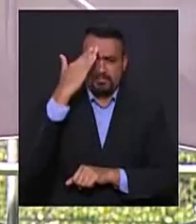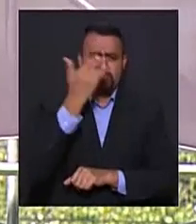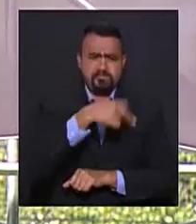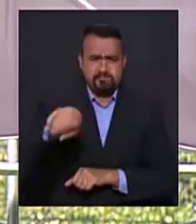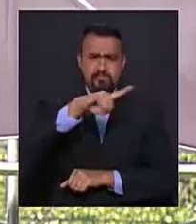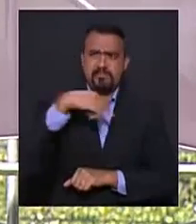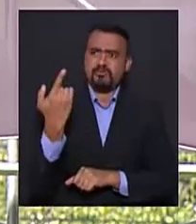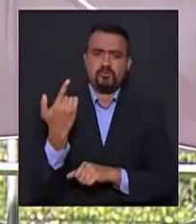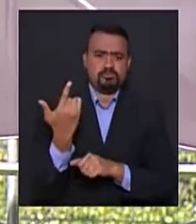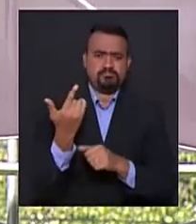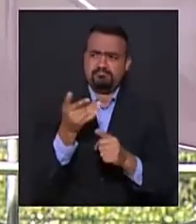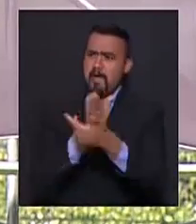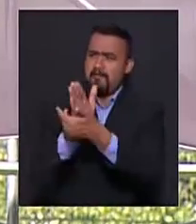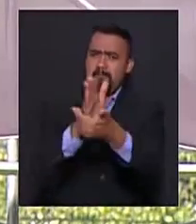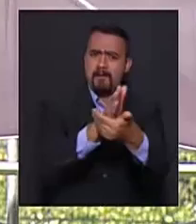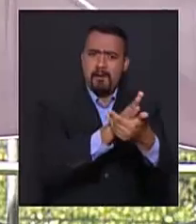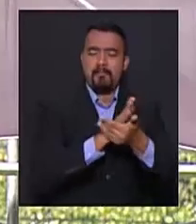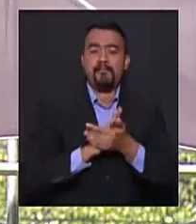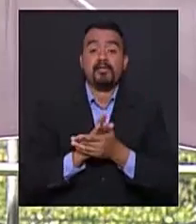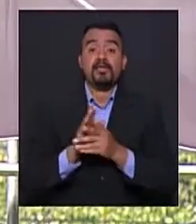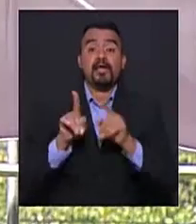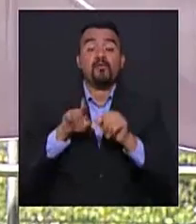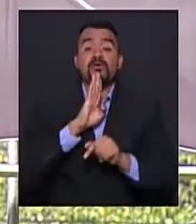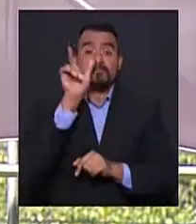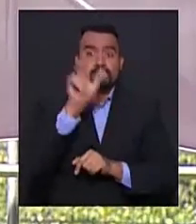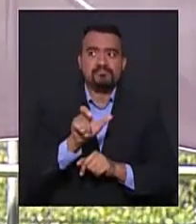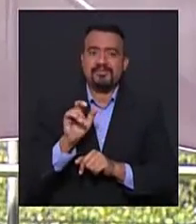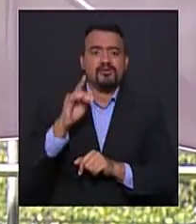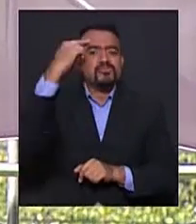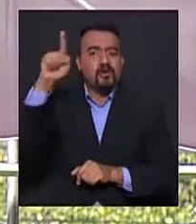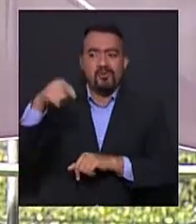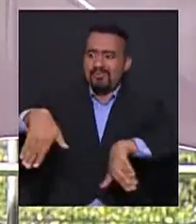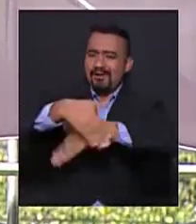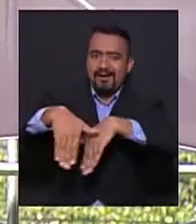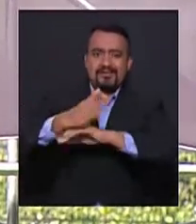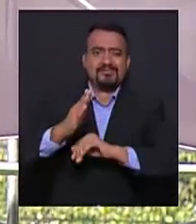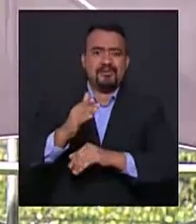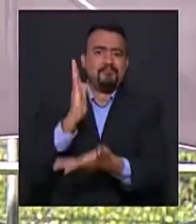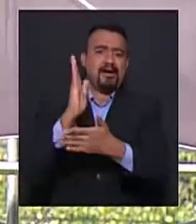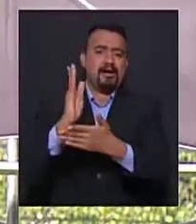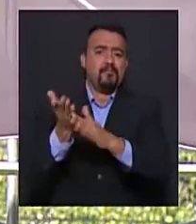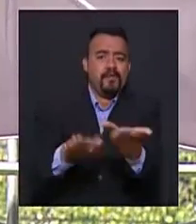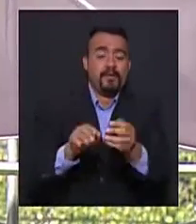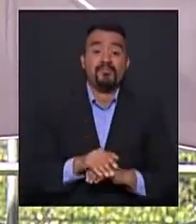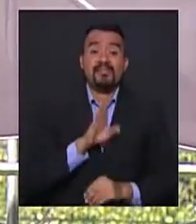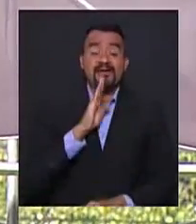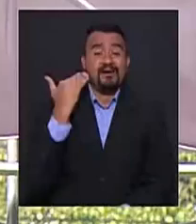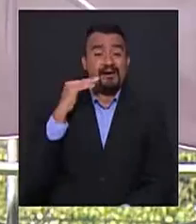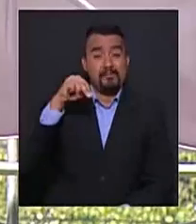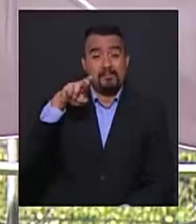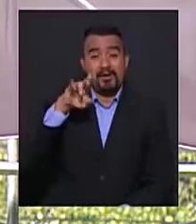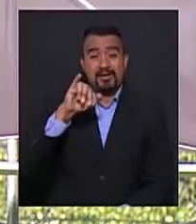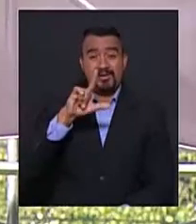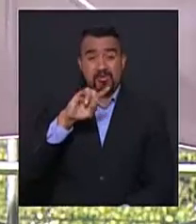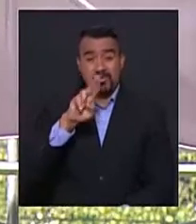pública, sino tantos otros que estuvieron en el momento y en el lugar equivocados, como Marilú Restrepo o Emilio José